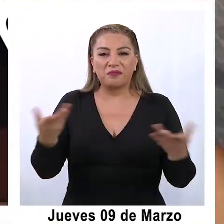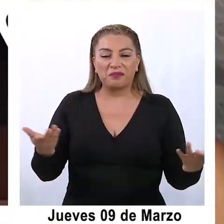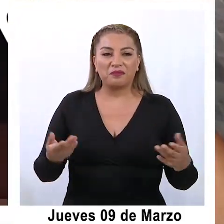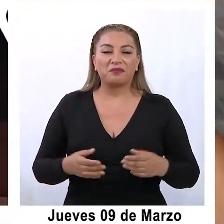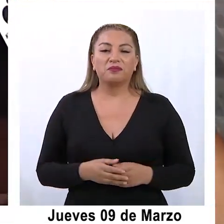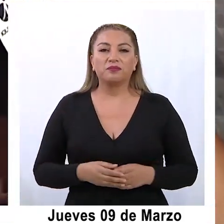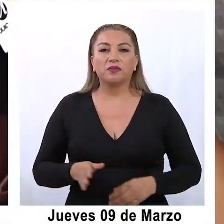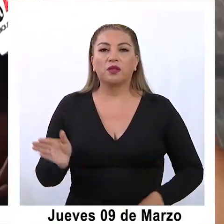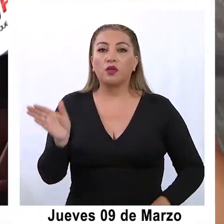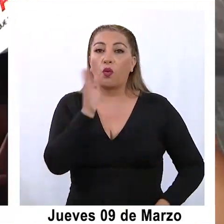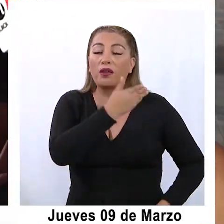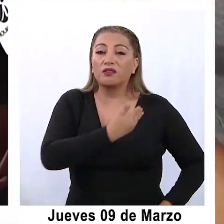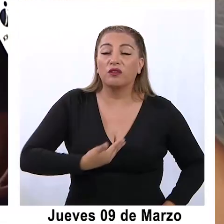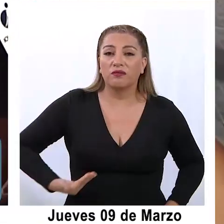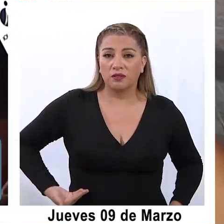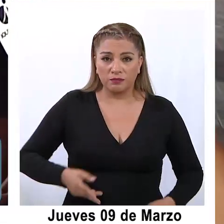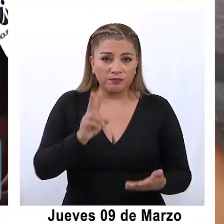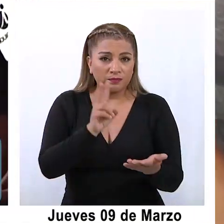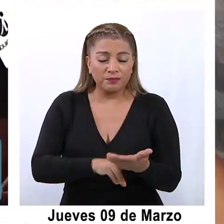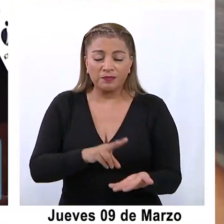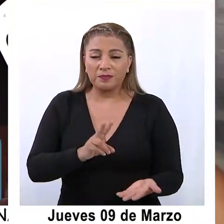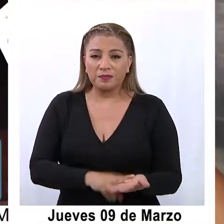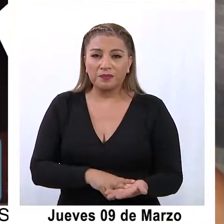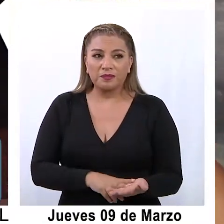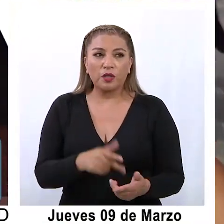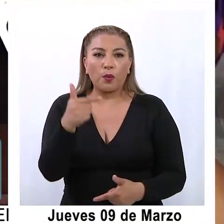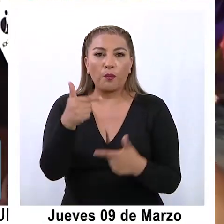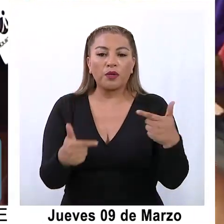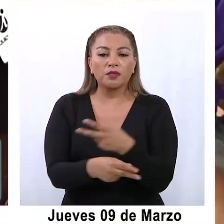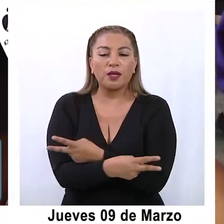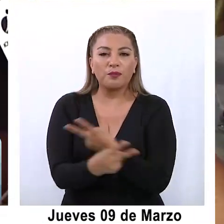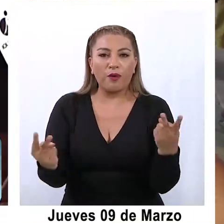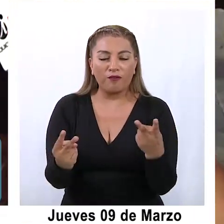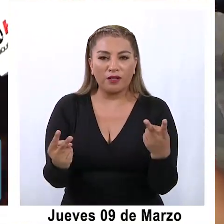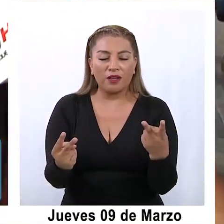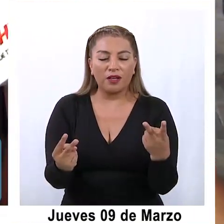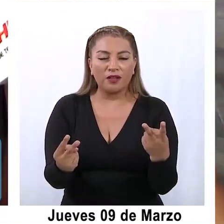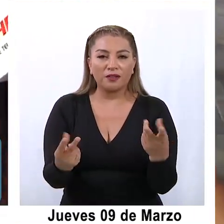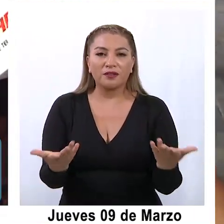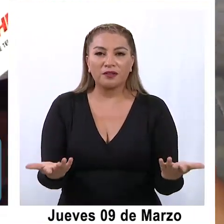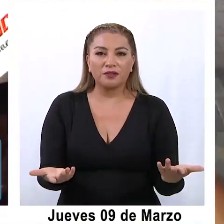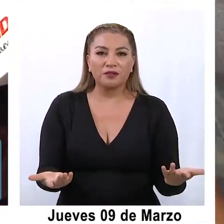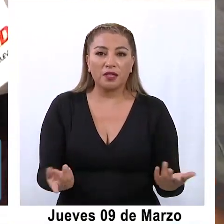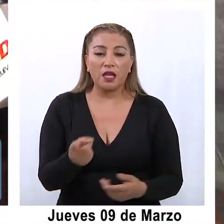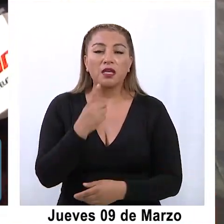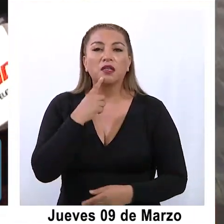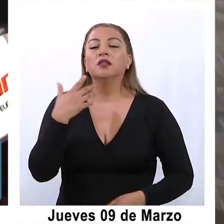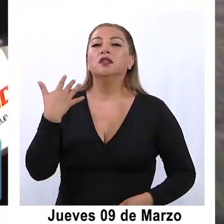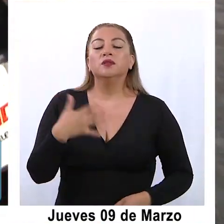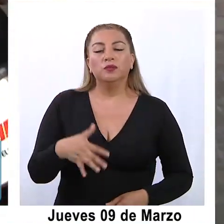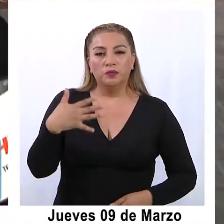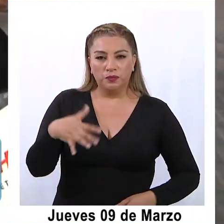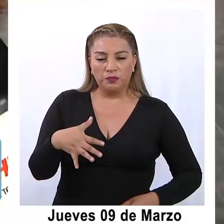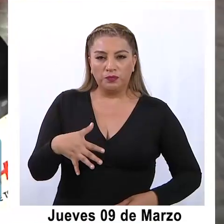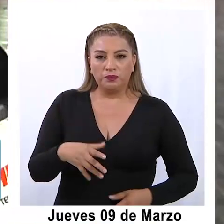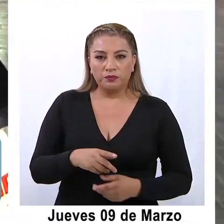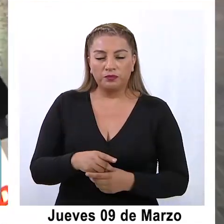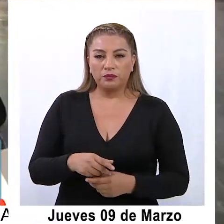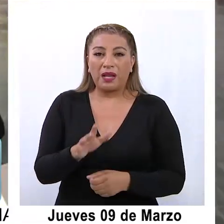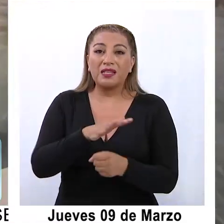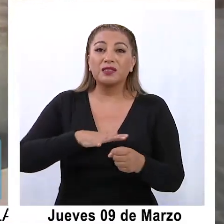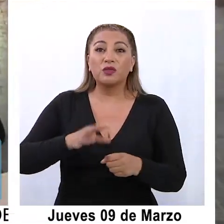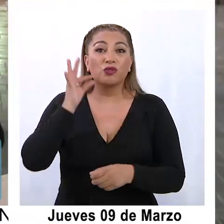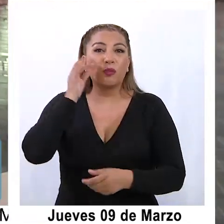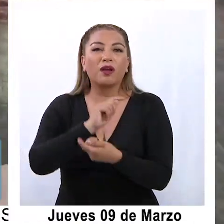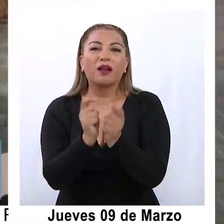ningún gobierno que realmente haya tenido políticas públicas lo suficientemente importantes como para cambiar la situación